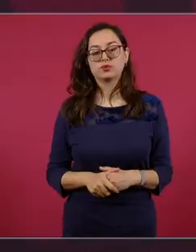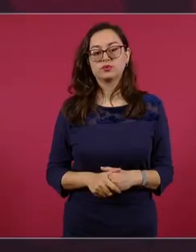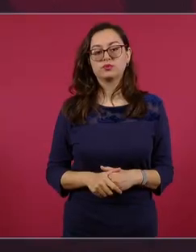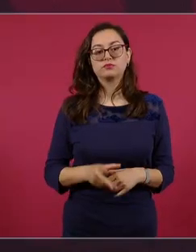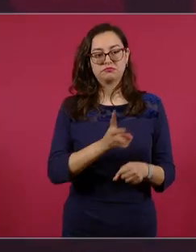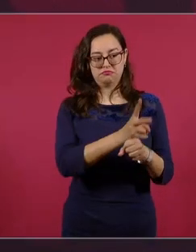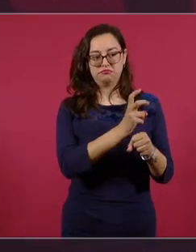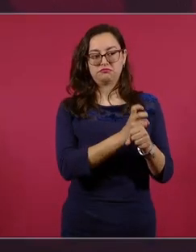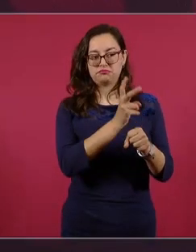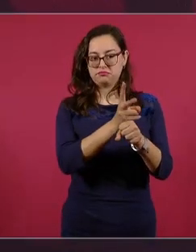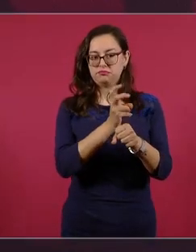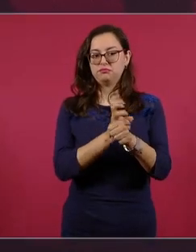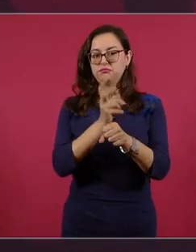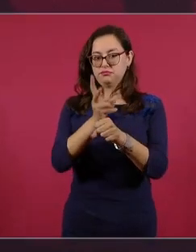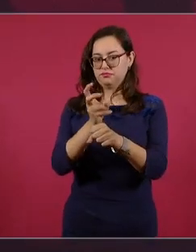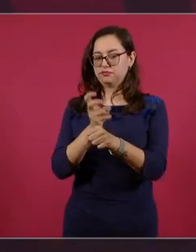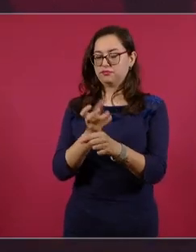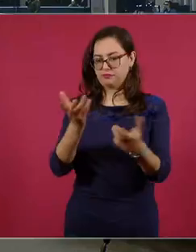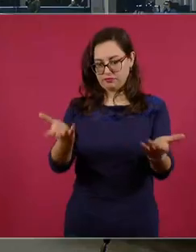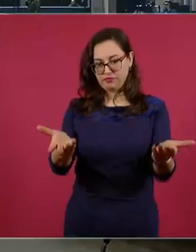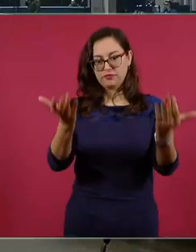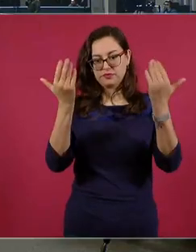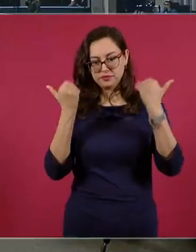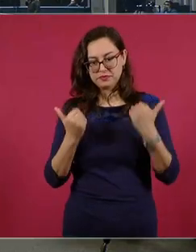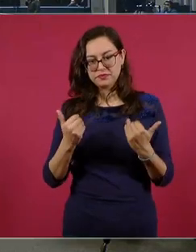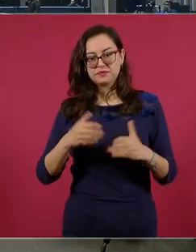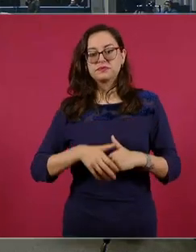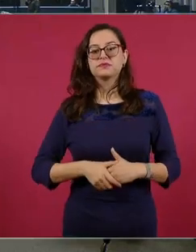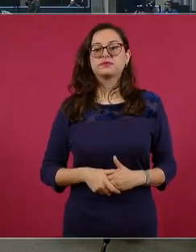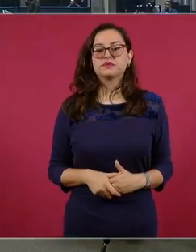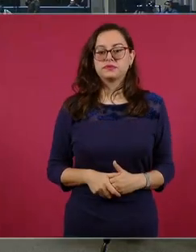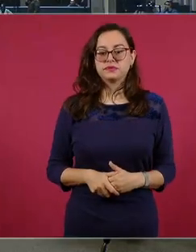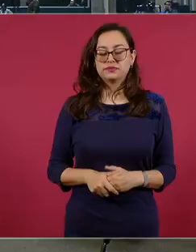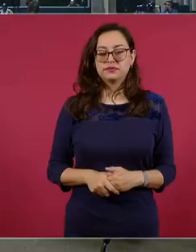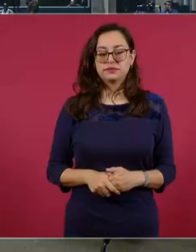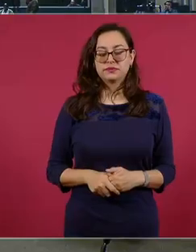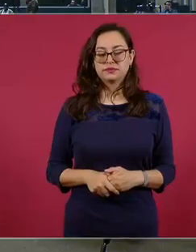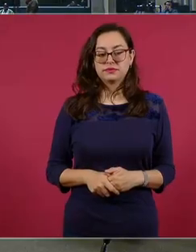ustedes invitadas, invitados.